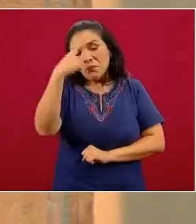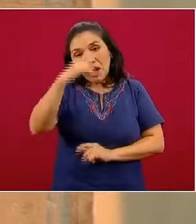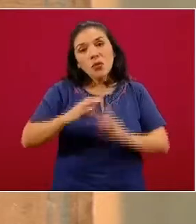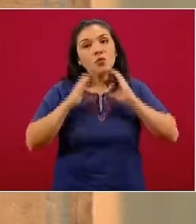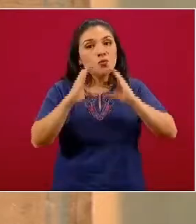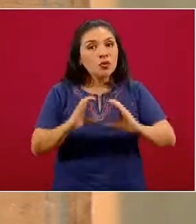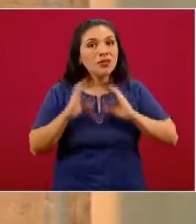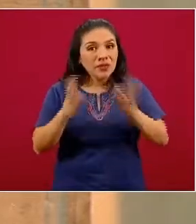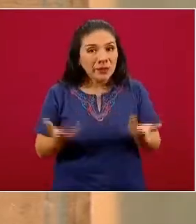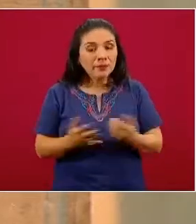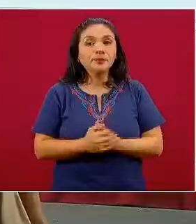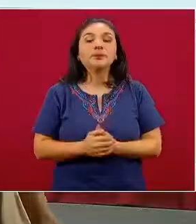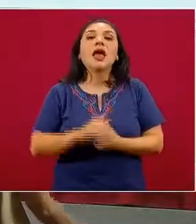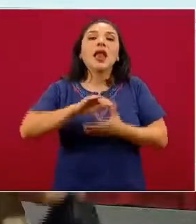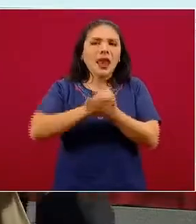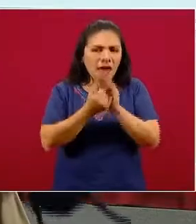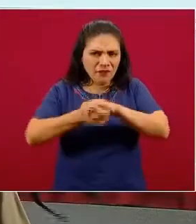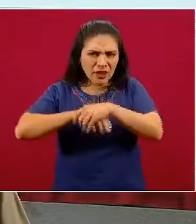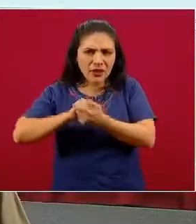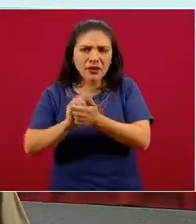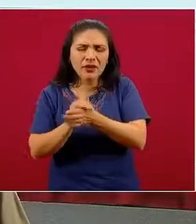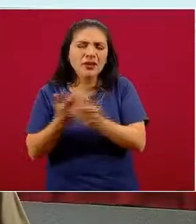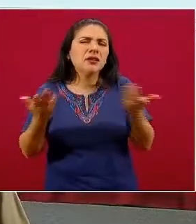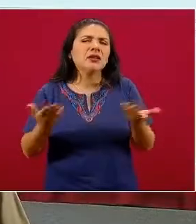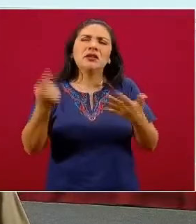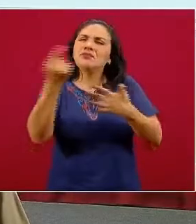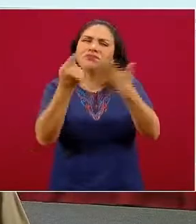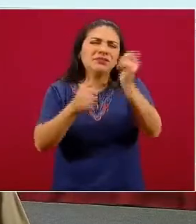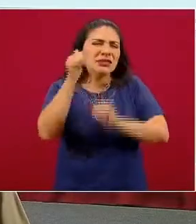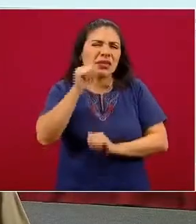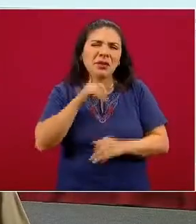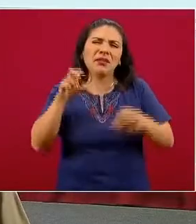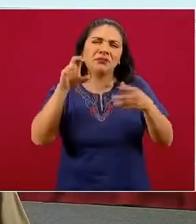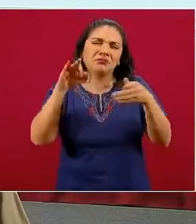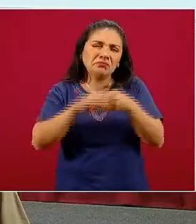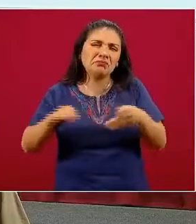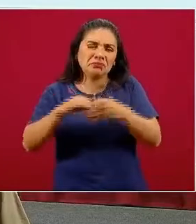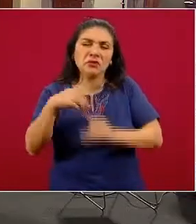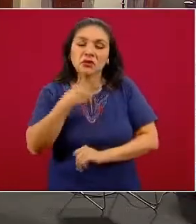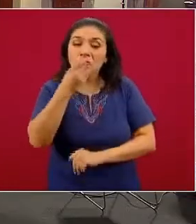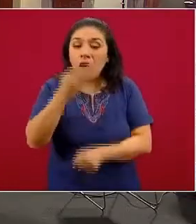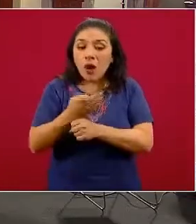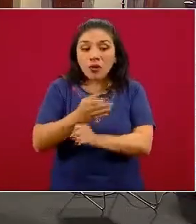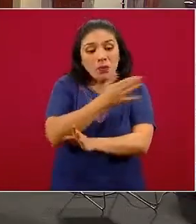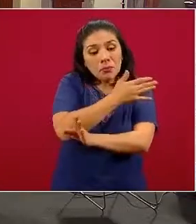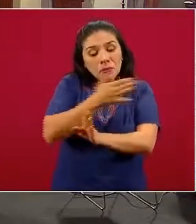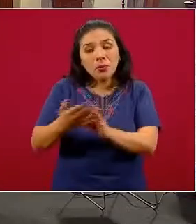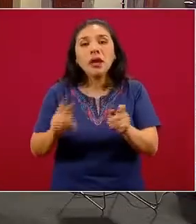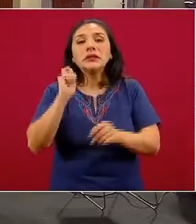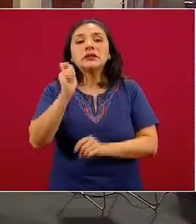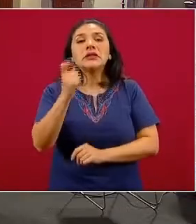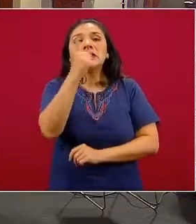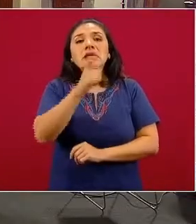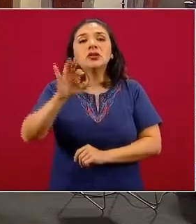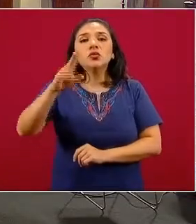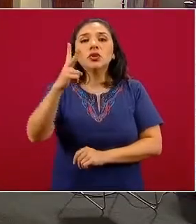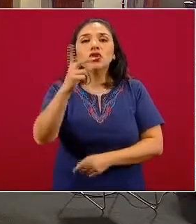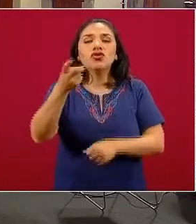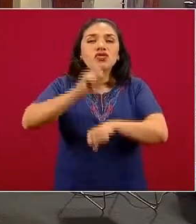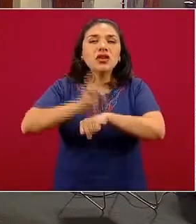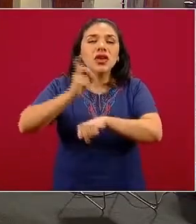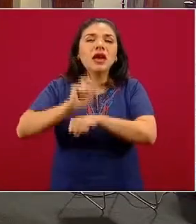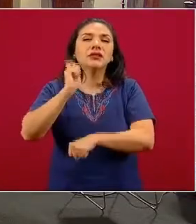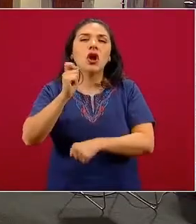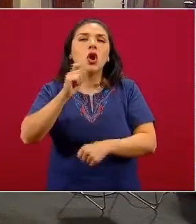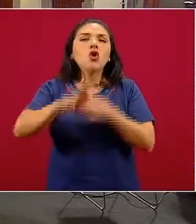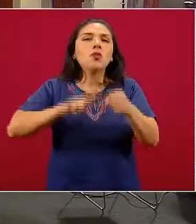precaución. Lavado de manos y, en fin, las que hemos mencionado. 152 días de nueva normalidad, proceso gradual